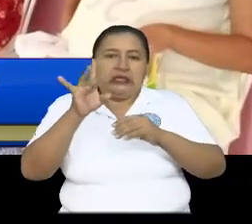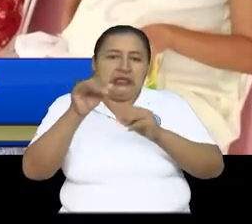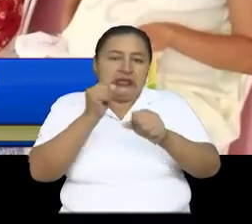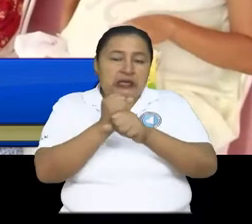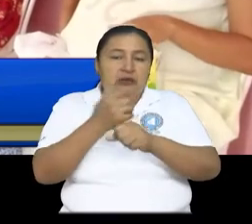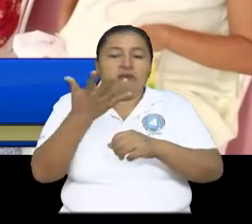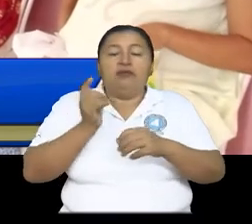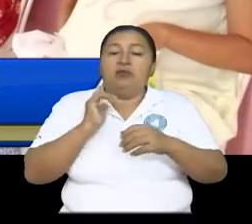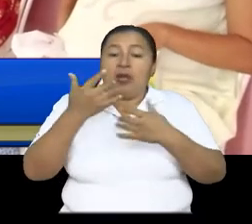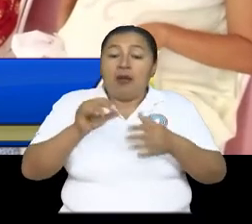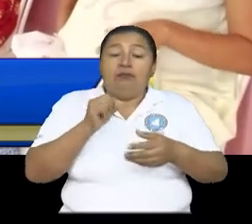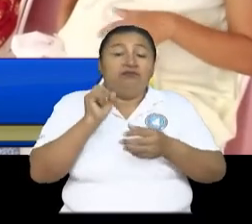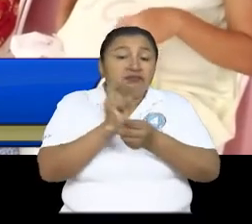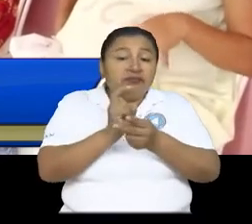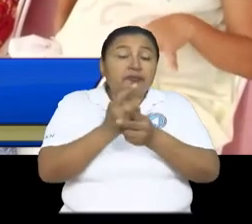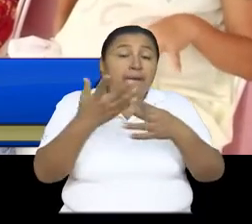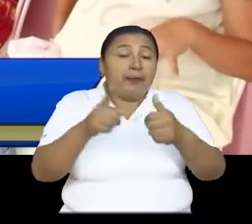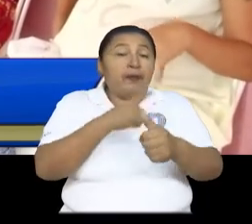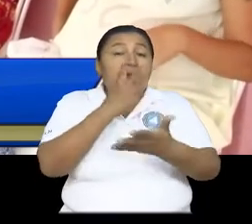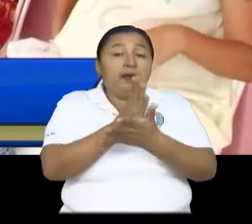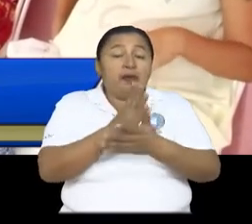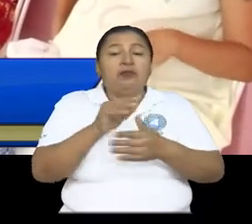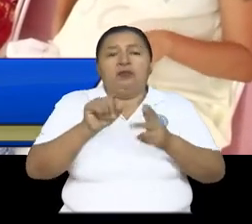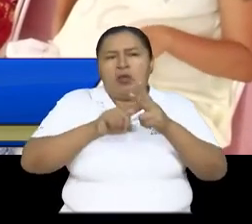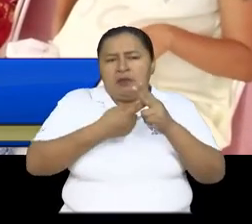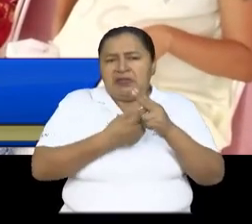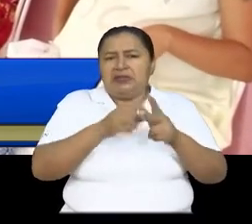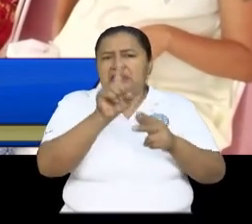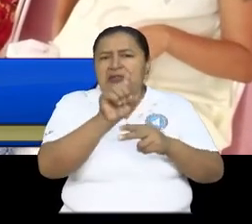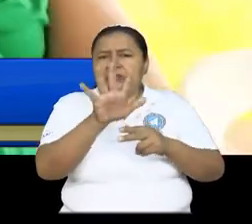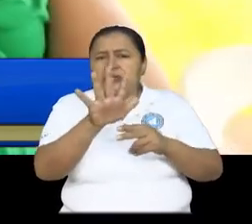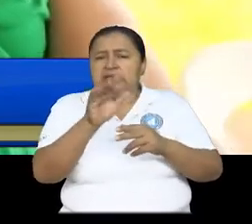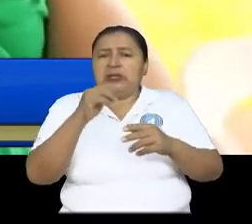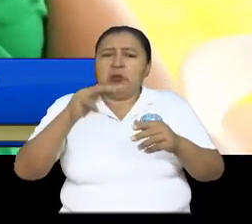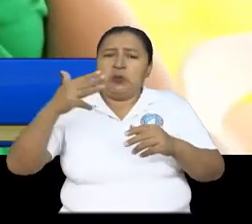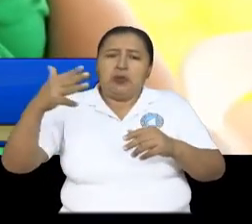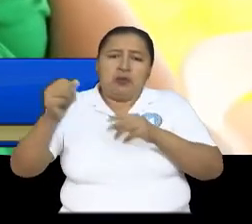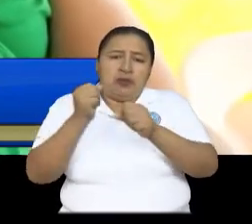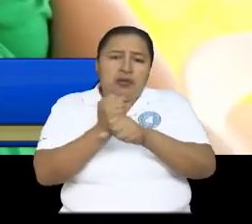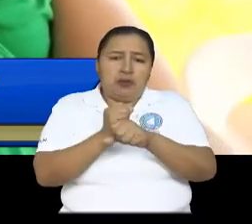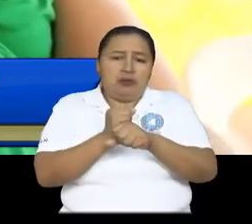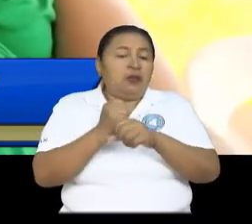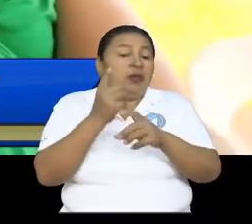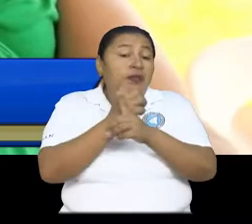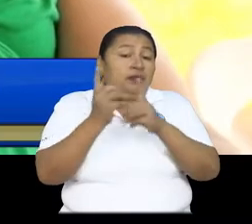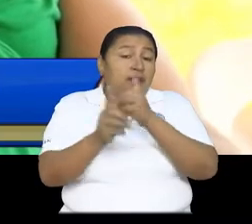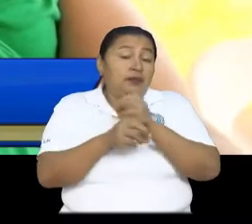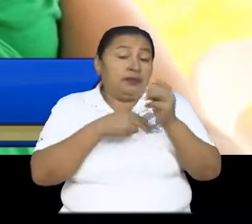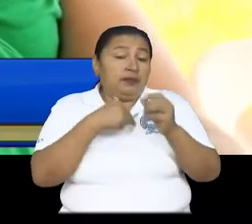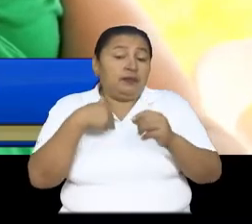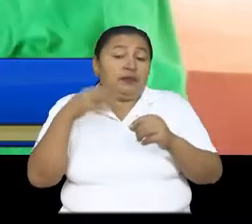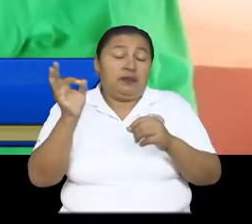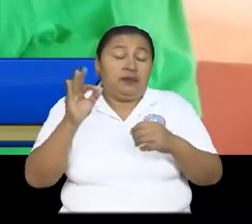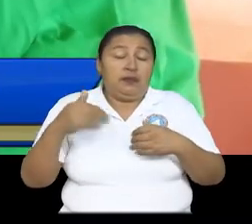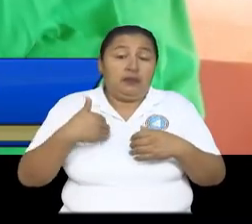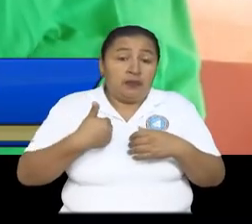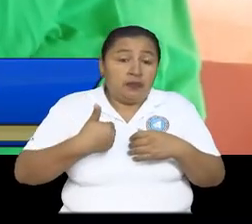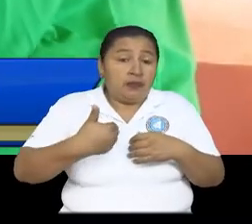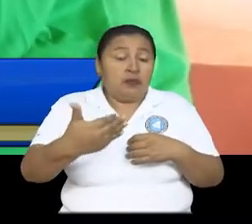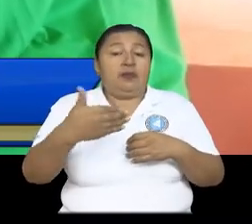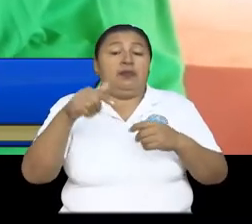vida sexual activa puede ser desde los 15 hasta los 99 años marcia de tal forma que podamos